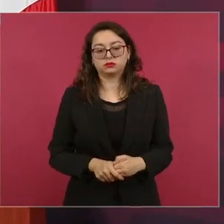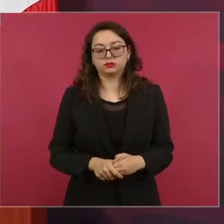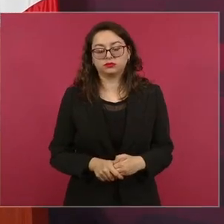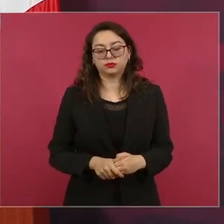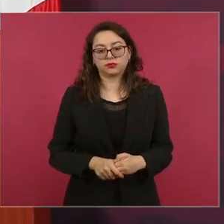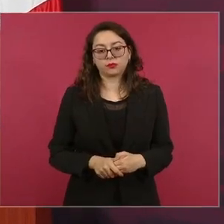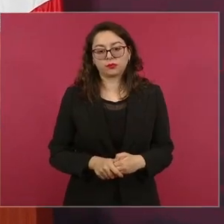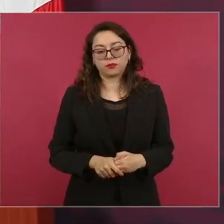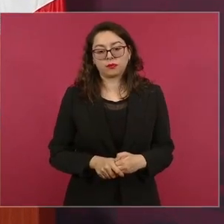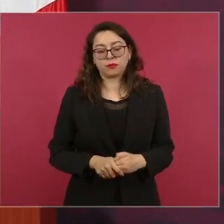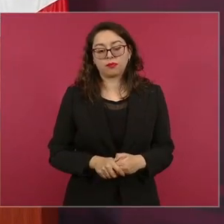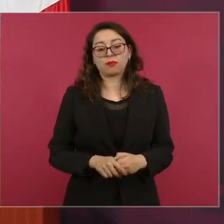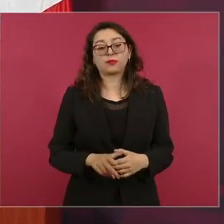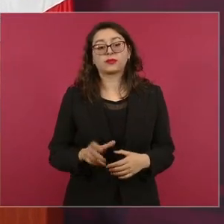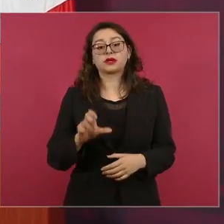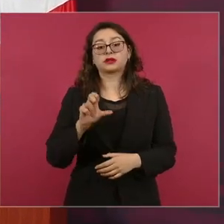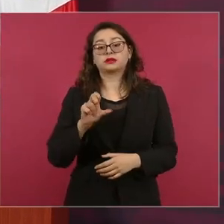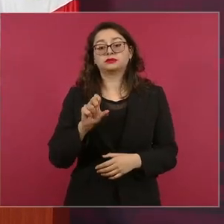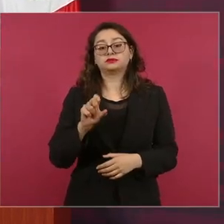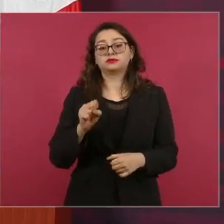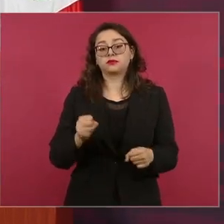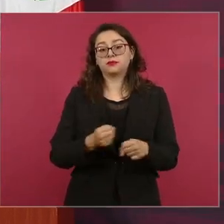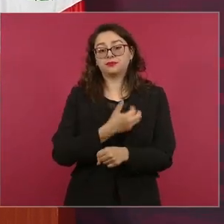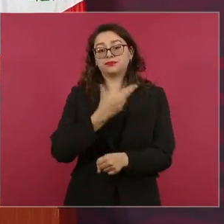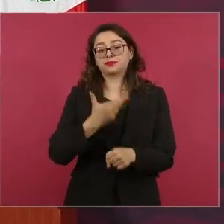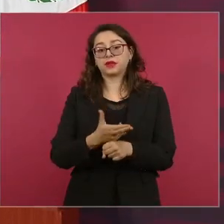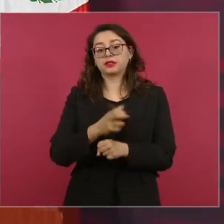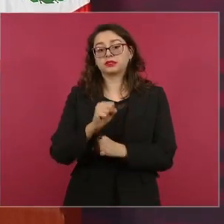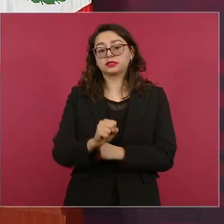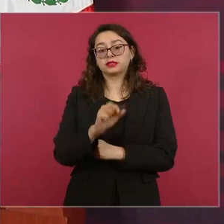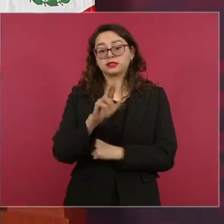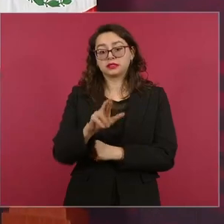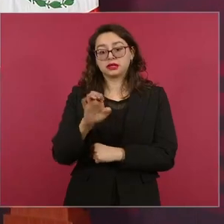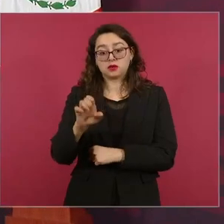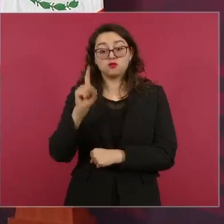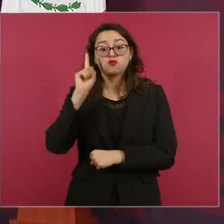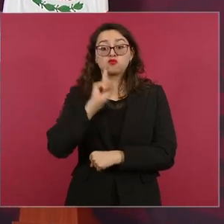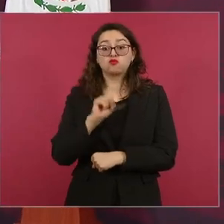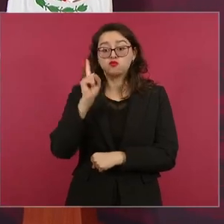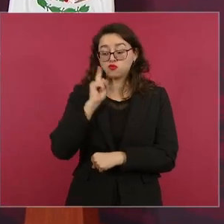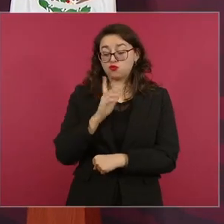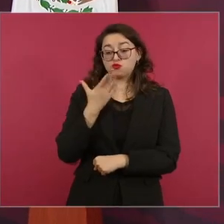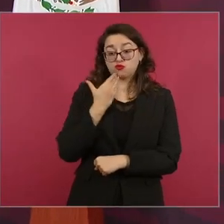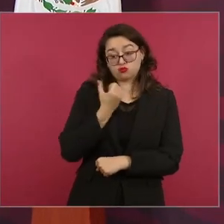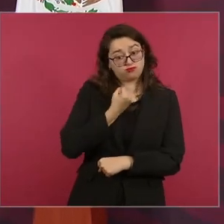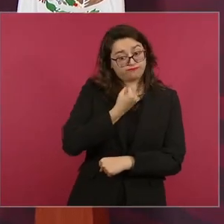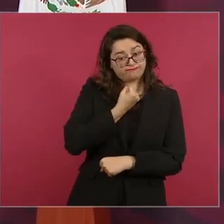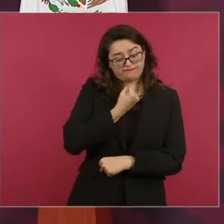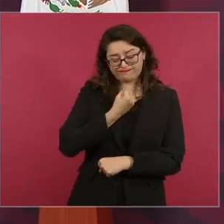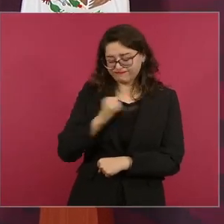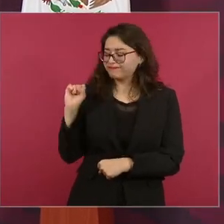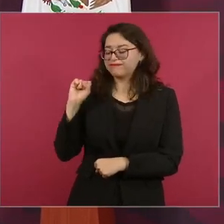La secretaria de Relaciones Exteriores, que es una extraordinaria